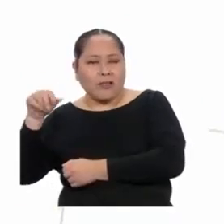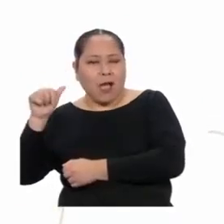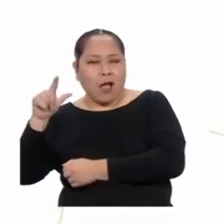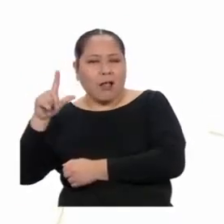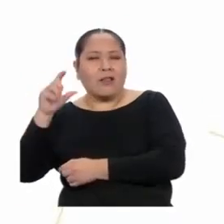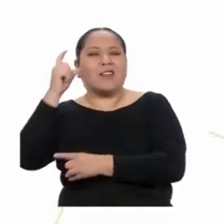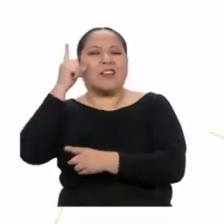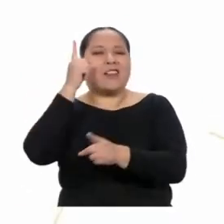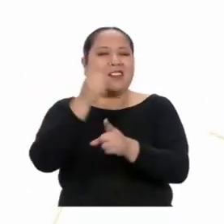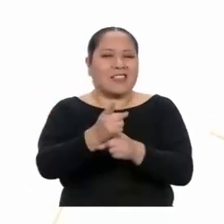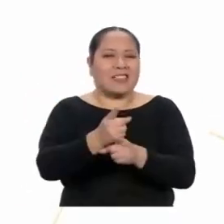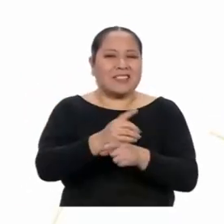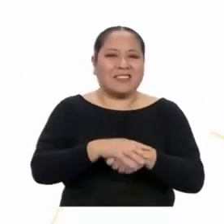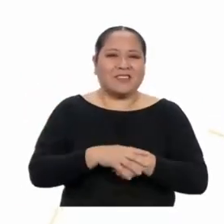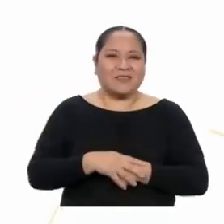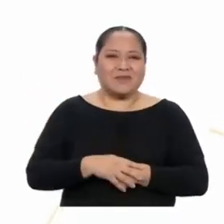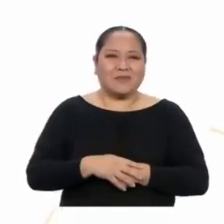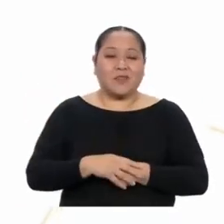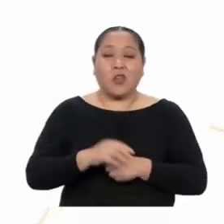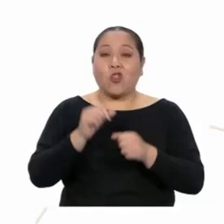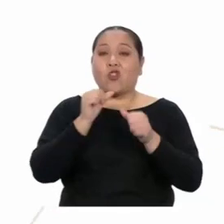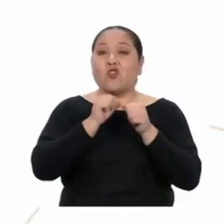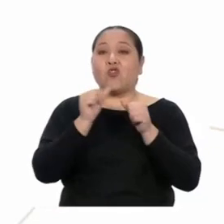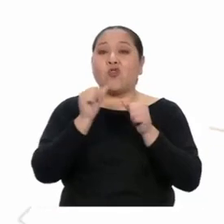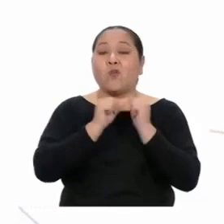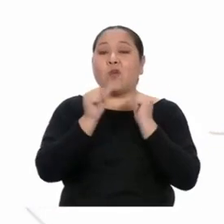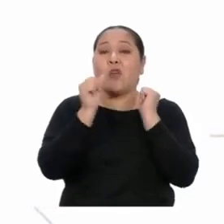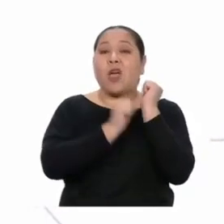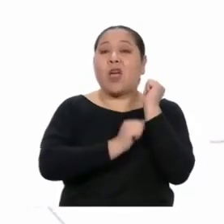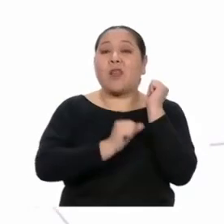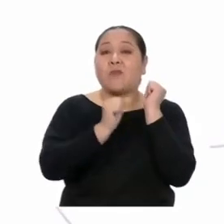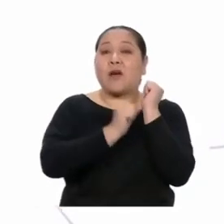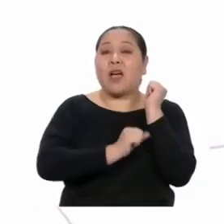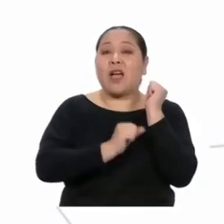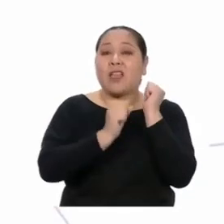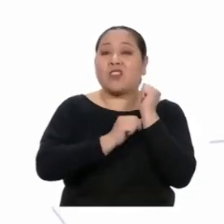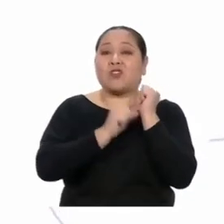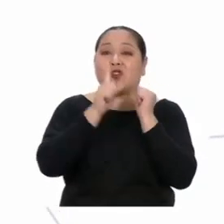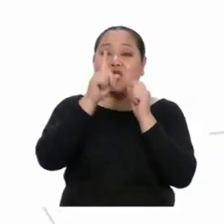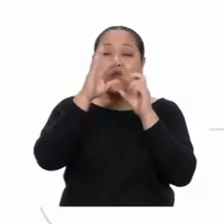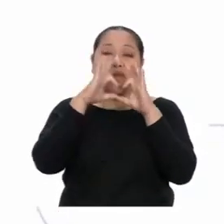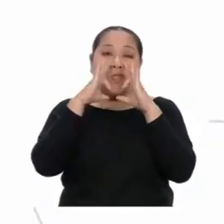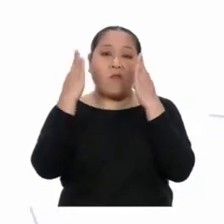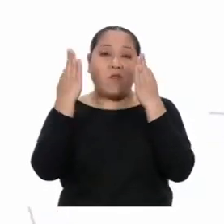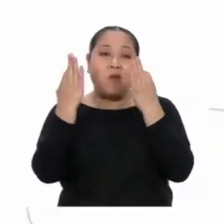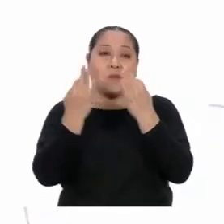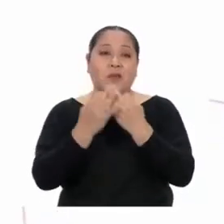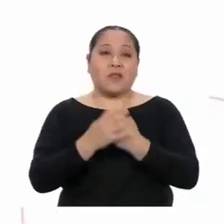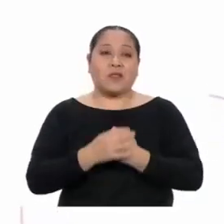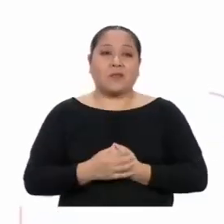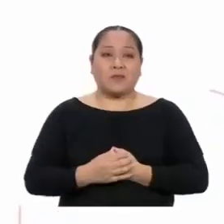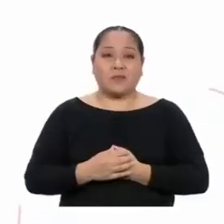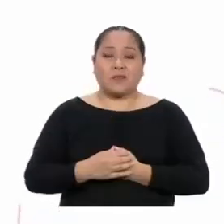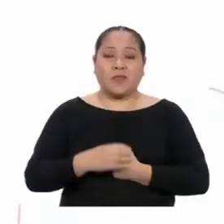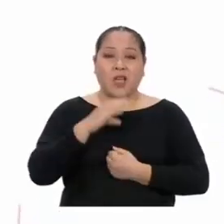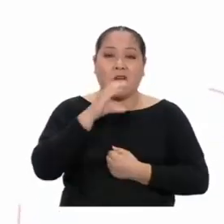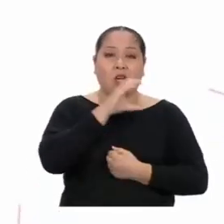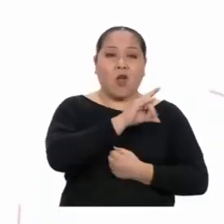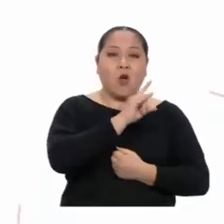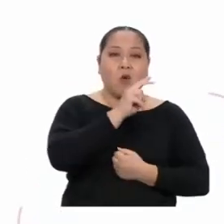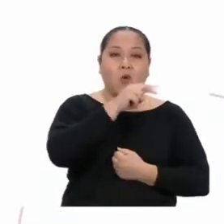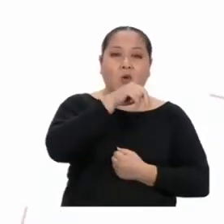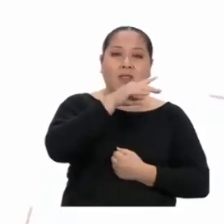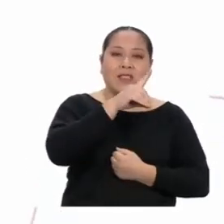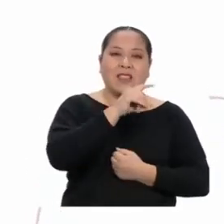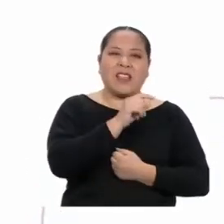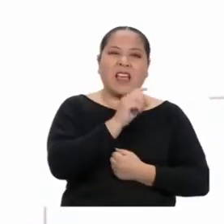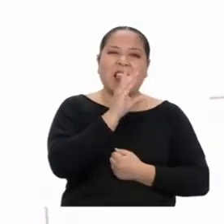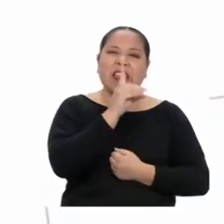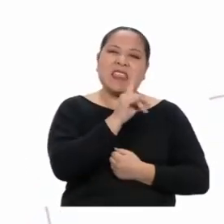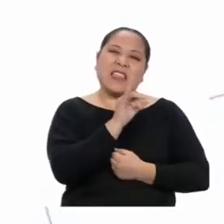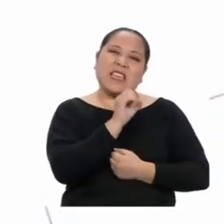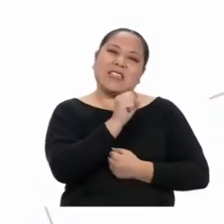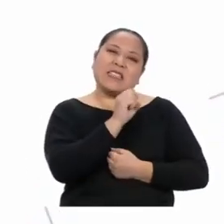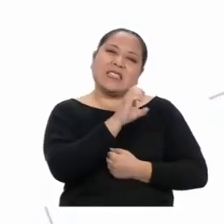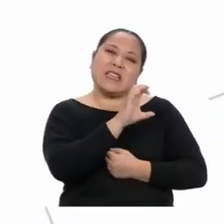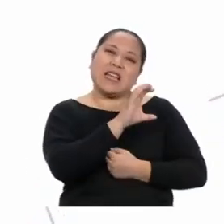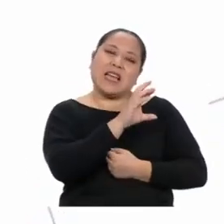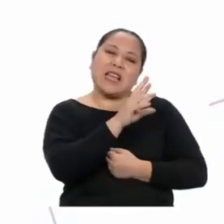Correcto. Número de hermanas o hermanos en una familia. ¿Cuantitativa discreta o